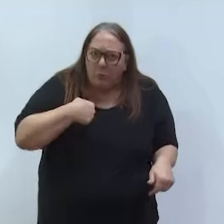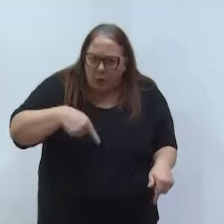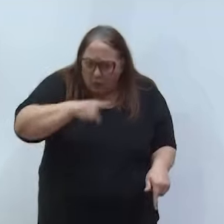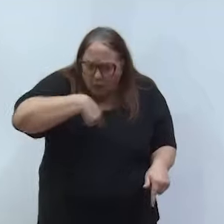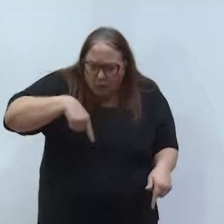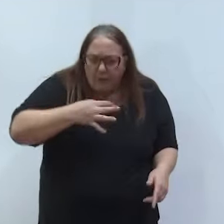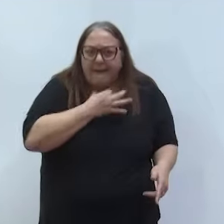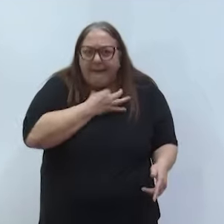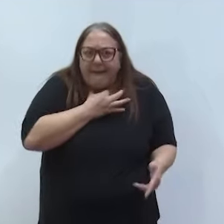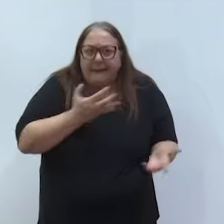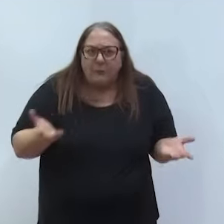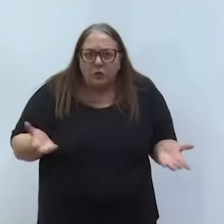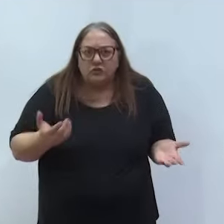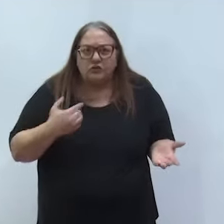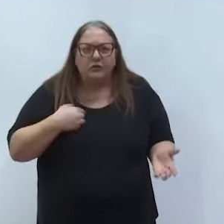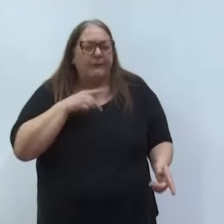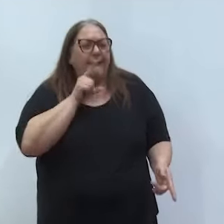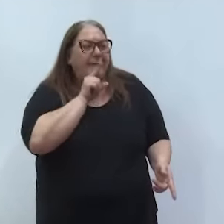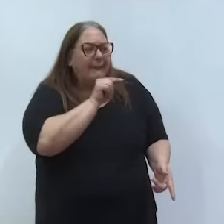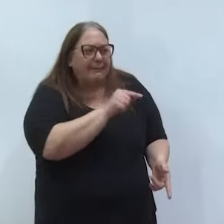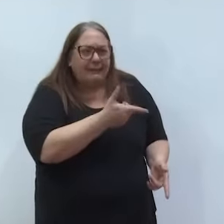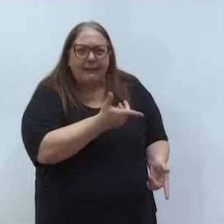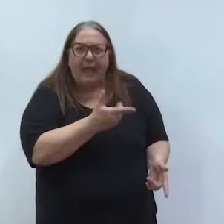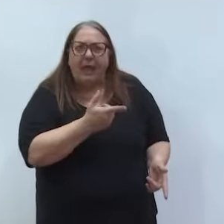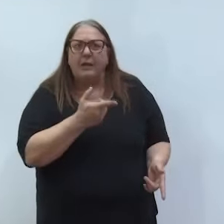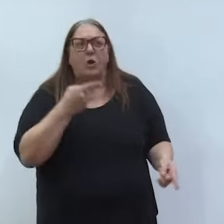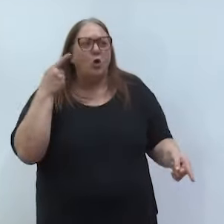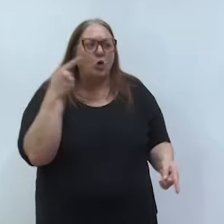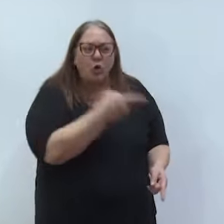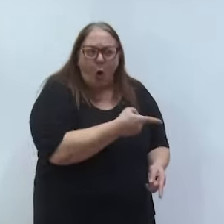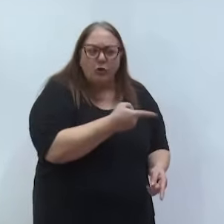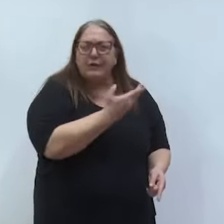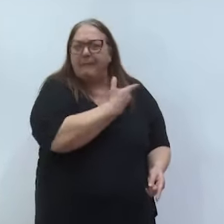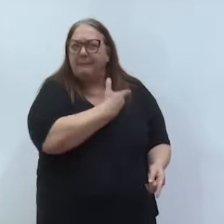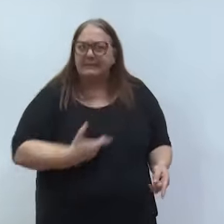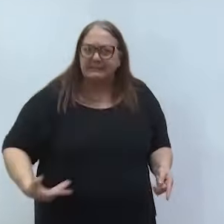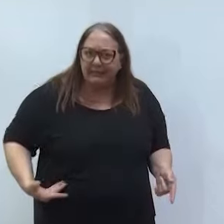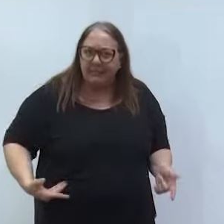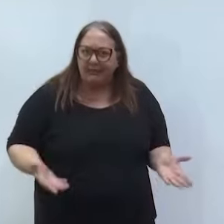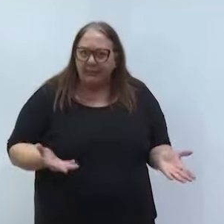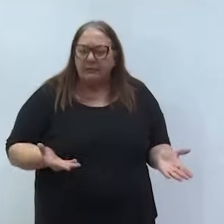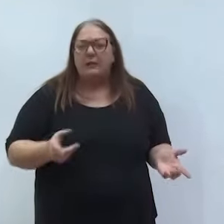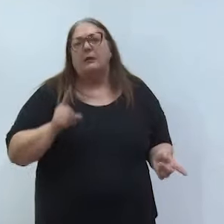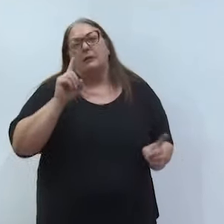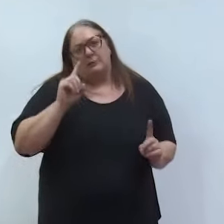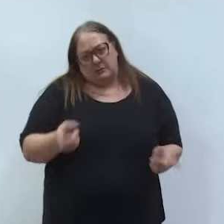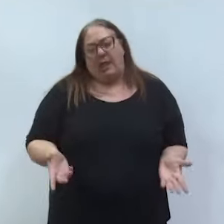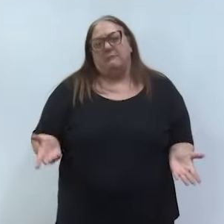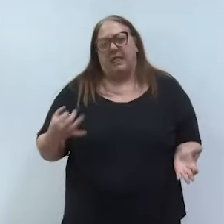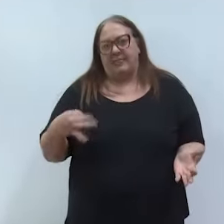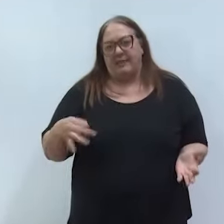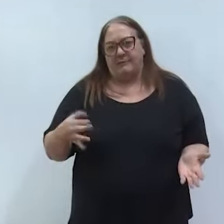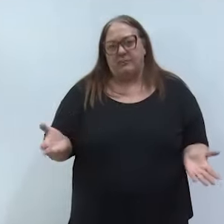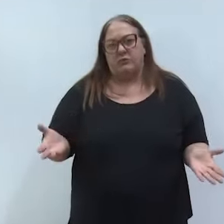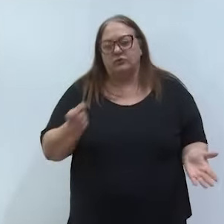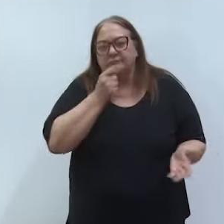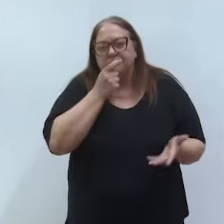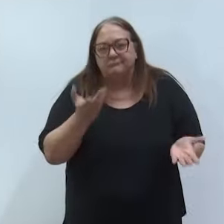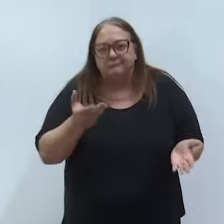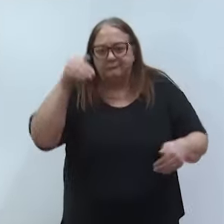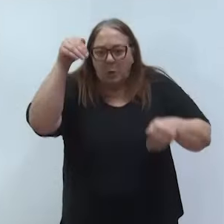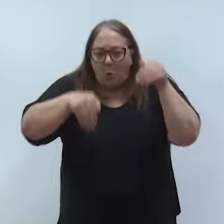esa de esa crítica que hubo hacia la figura del presidente también tengamos en cuenta que los votantes de